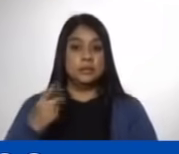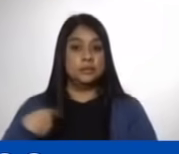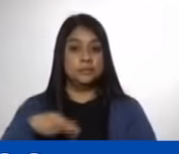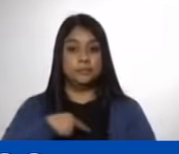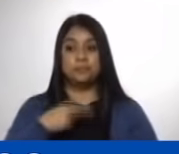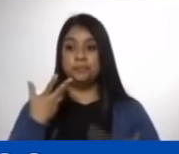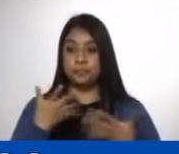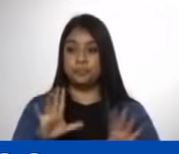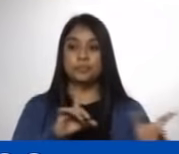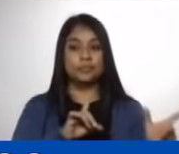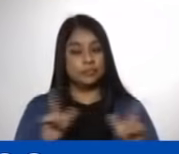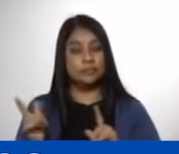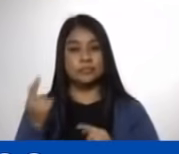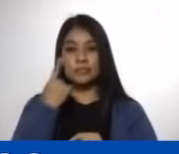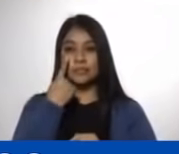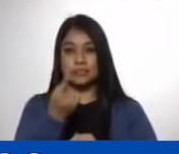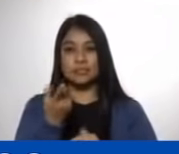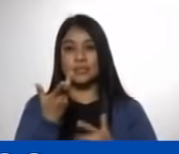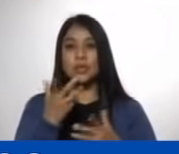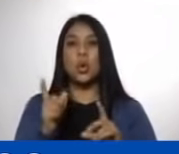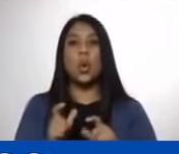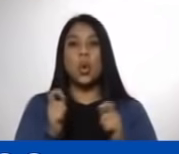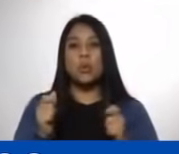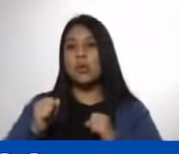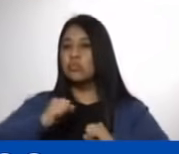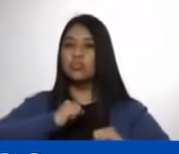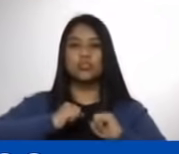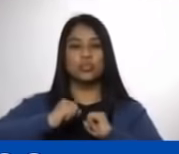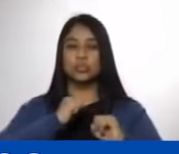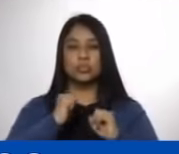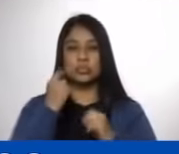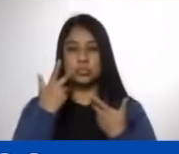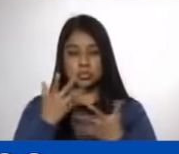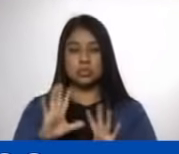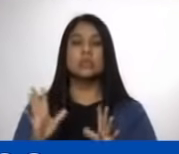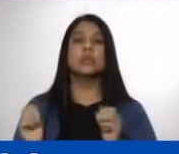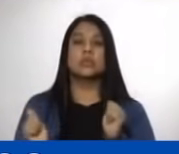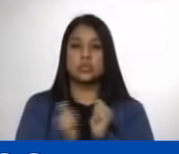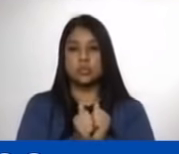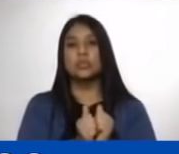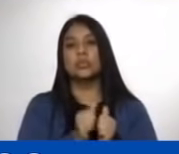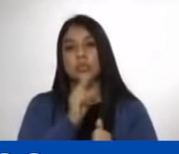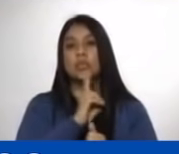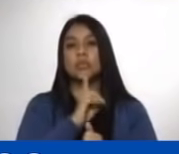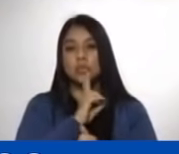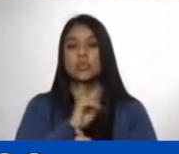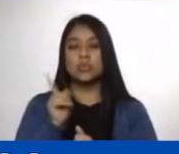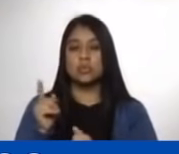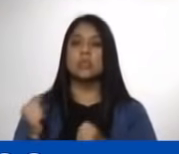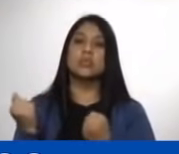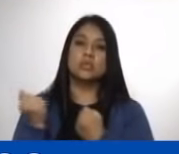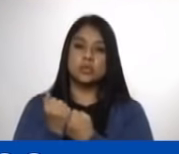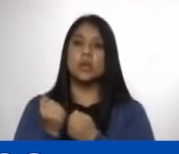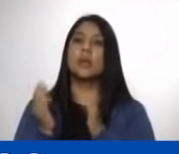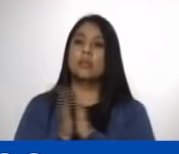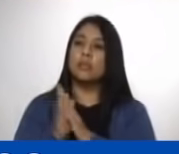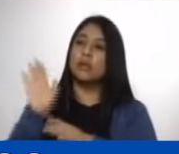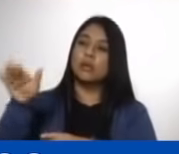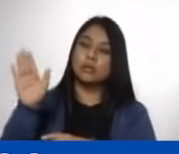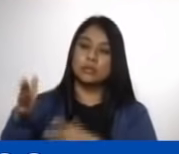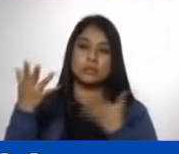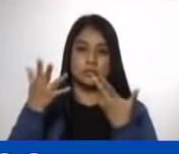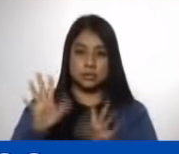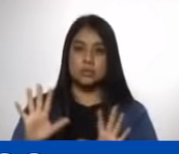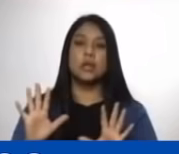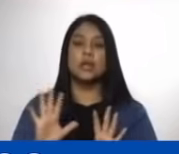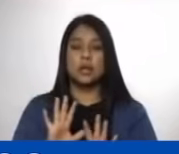para poder trabajar de manera proactiva y constructiva con el gobierno de Honduras, a quien apelamos y hemos